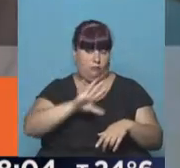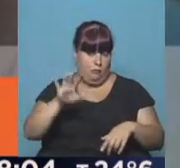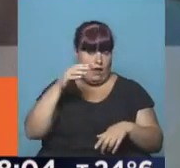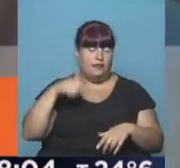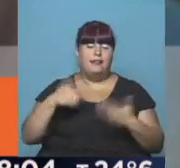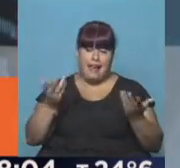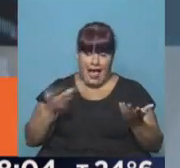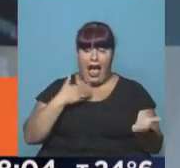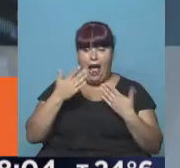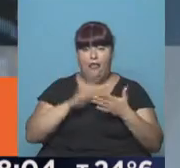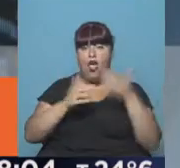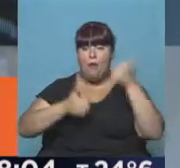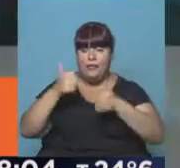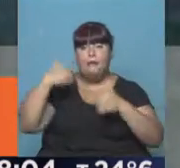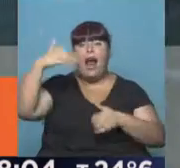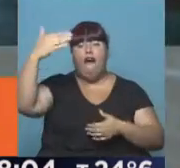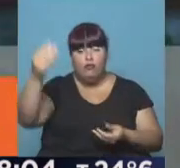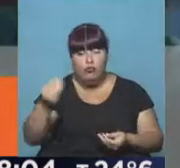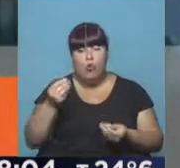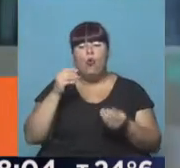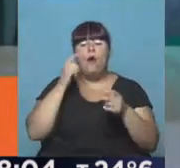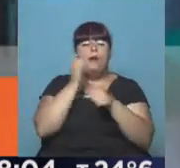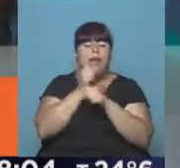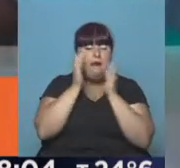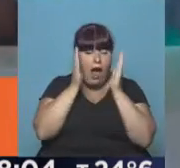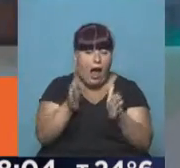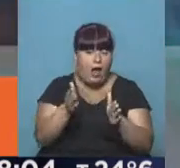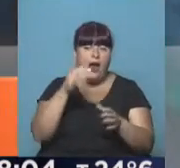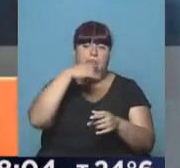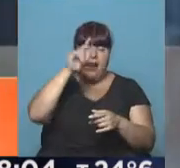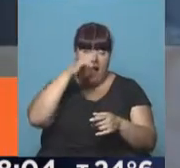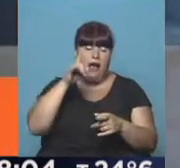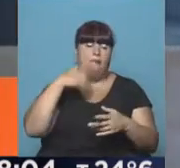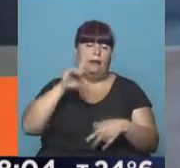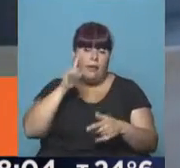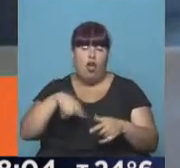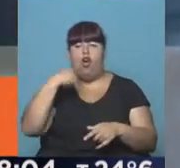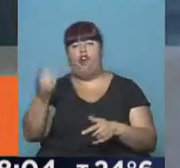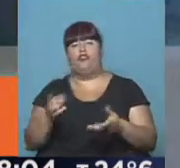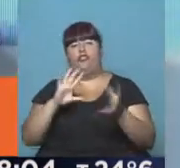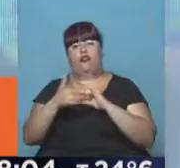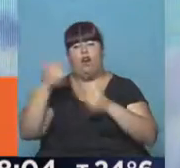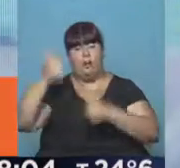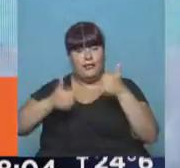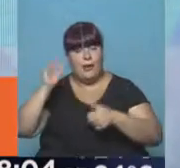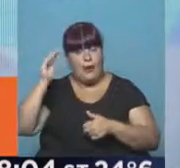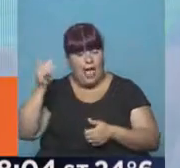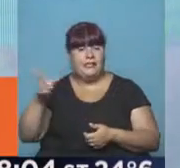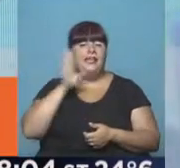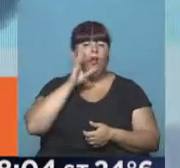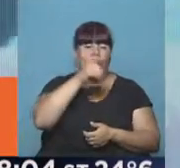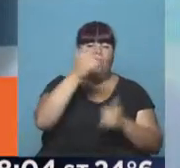que hablamos de competitividad de cara al futuro y como línea de trabajo seguro agrícola multirriesgo otro elemento que tienen nuestros competidores en brasil y en